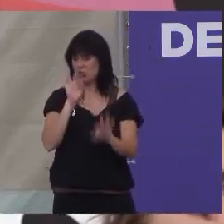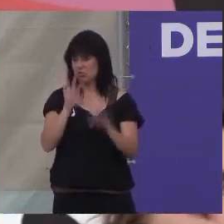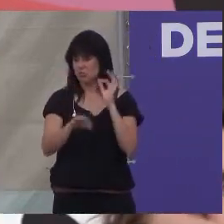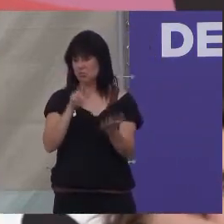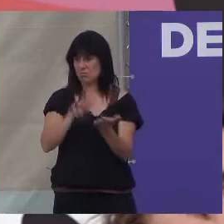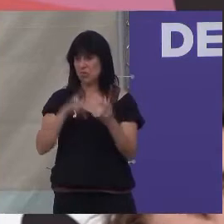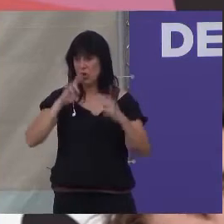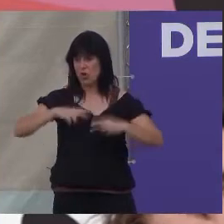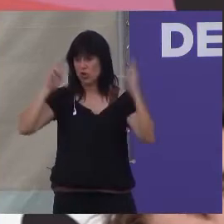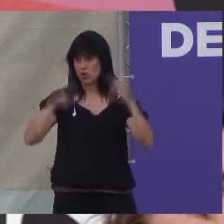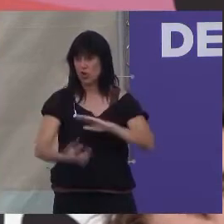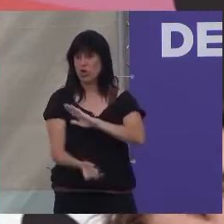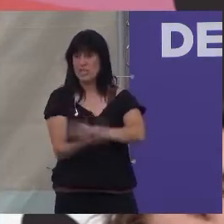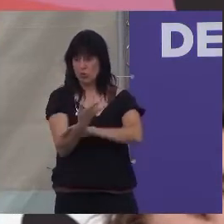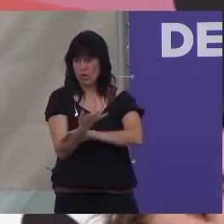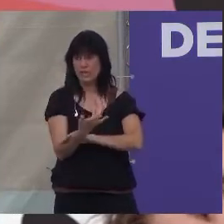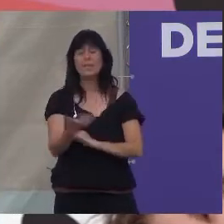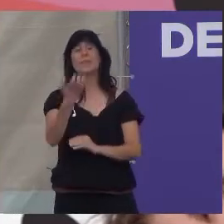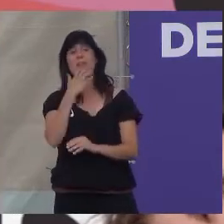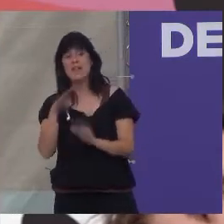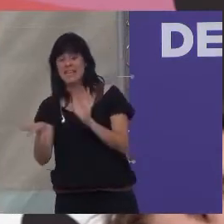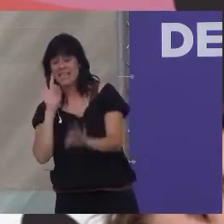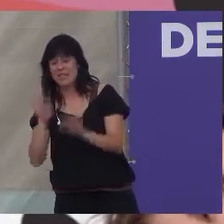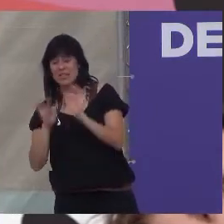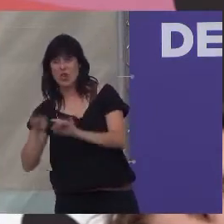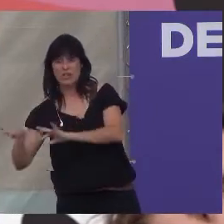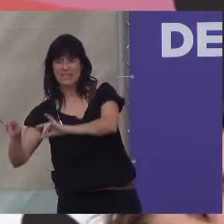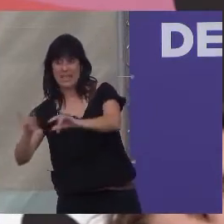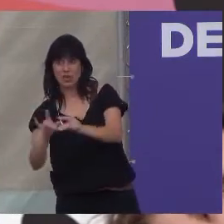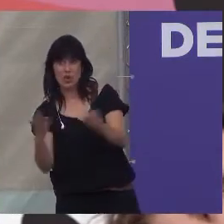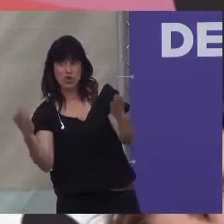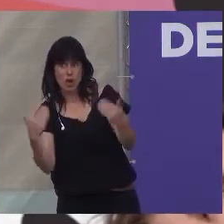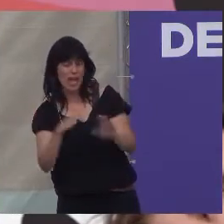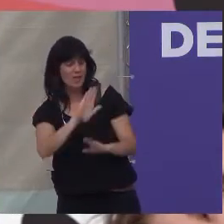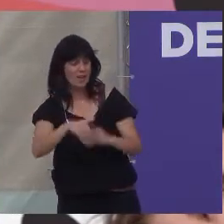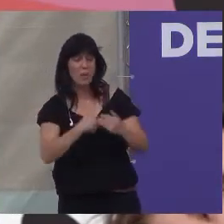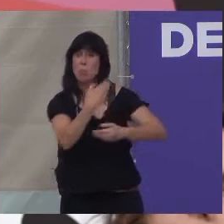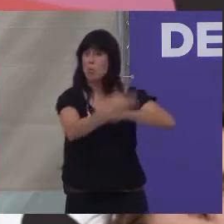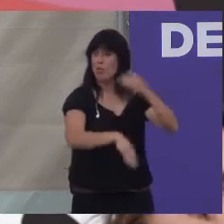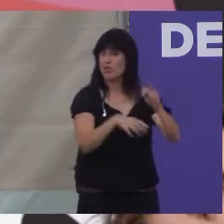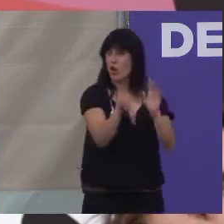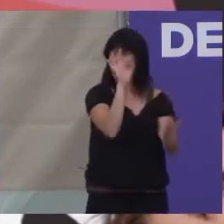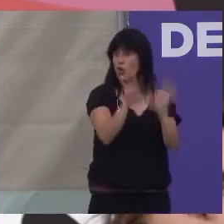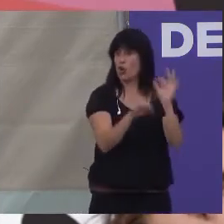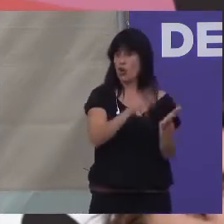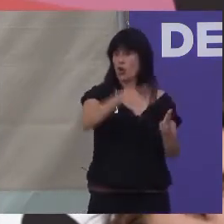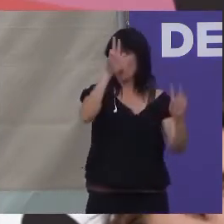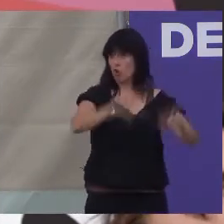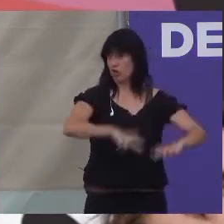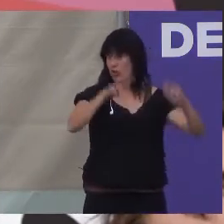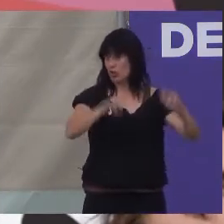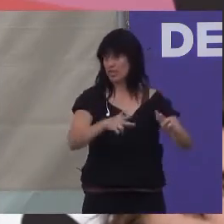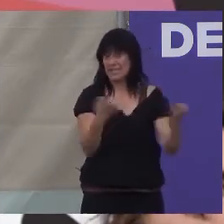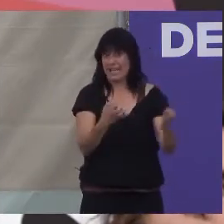acción política desde los territorios, el proceso constituyente acabará siendo, pues, bueno, lo que suelen ser los